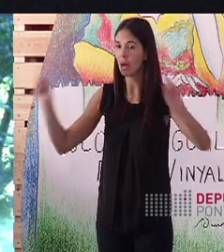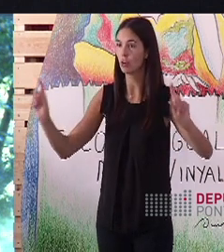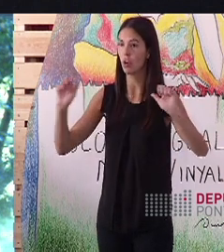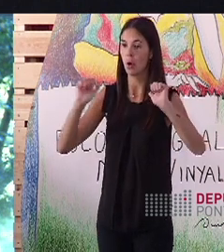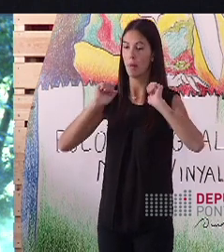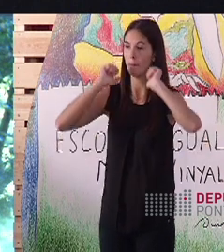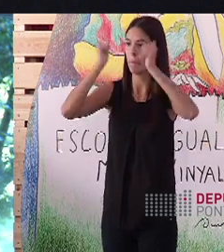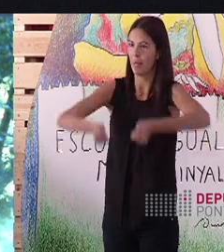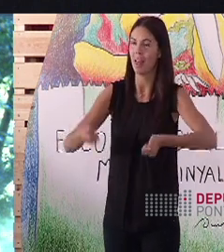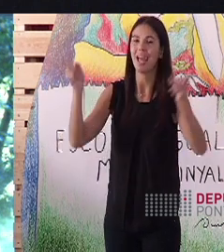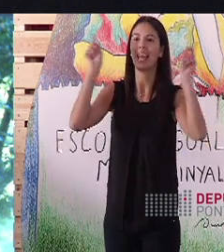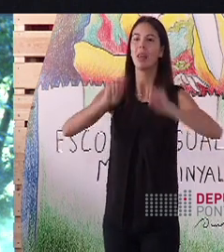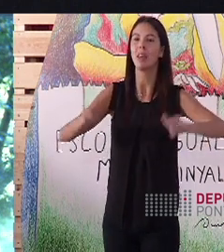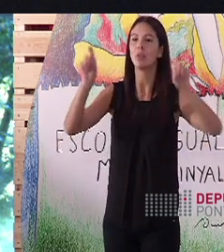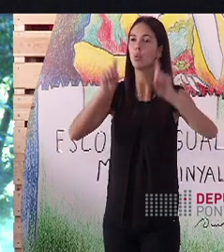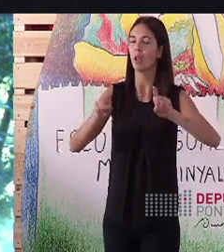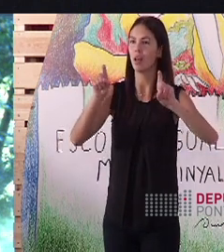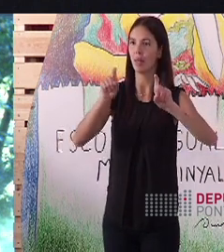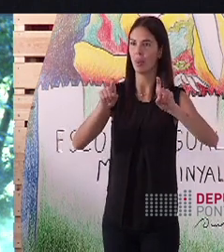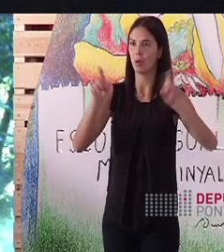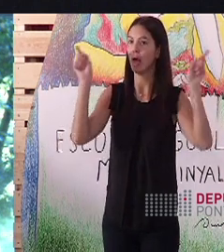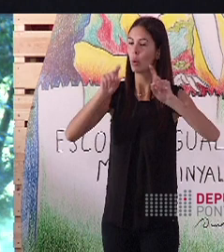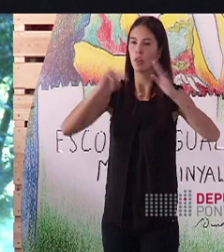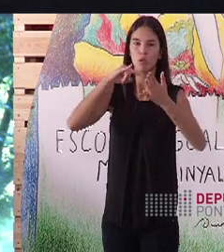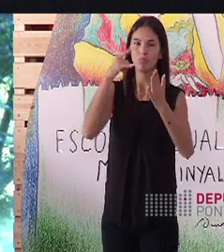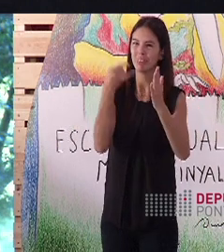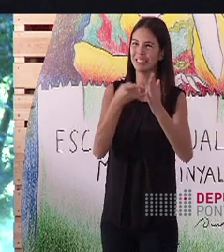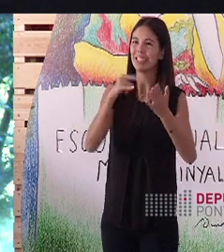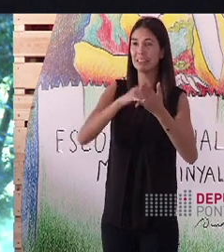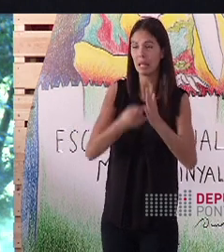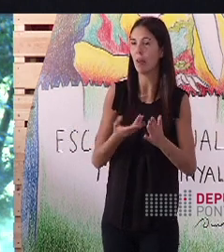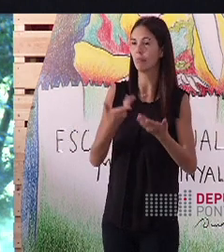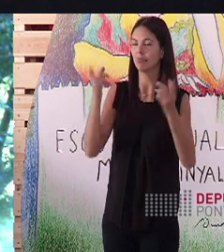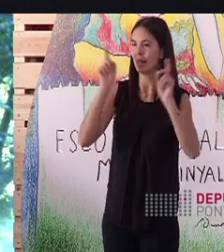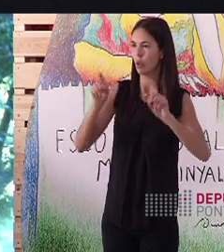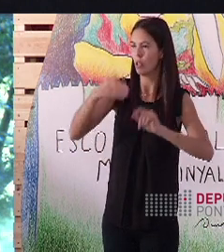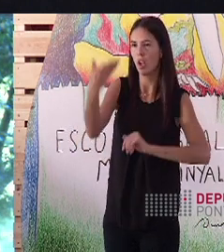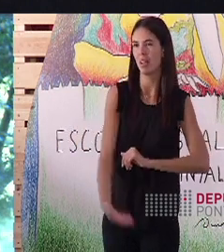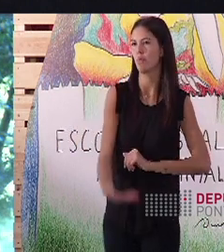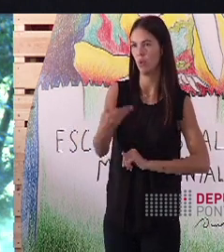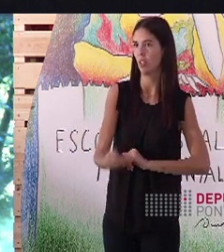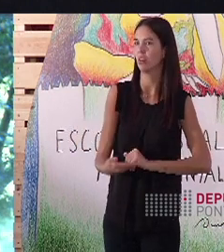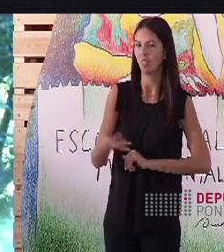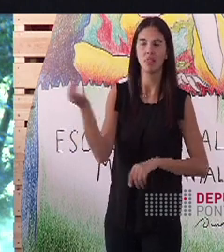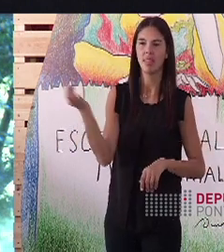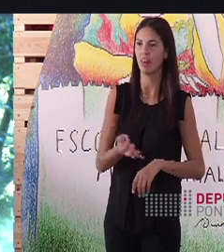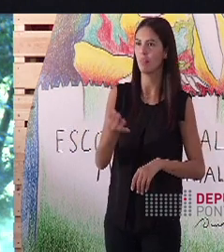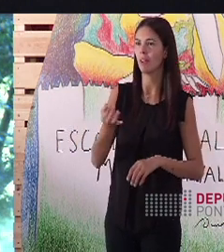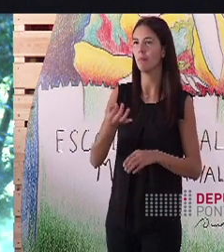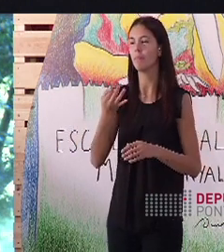introducir la coeducación como el corazón del sistema educativo, no vamos a poder combatir